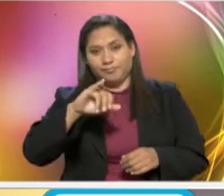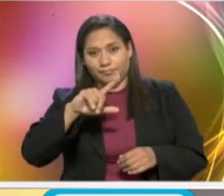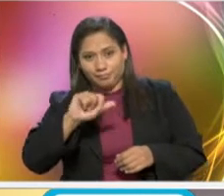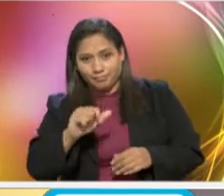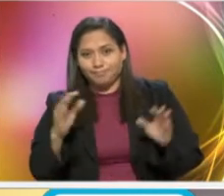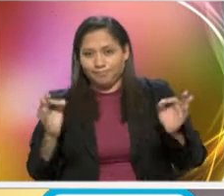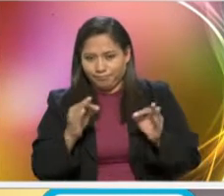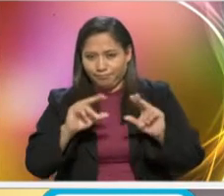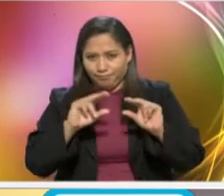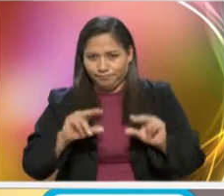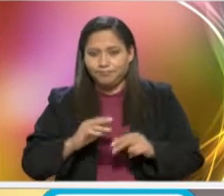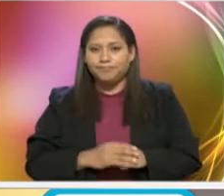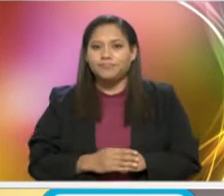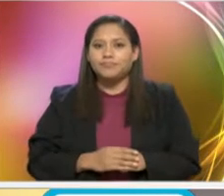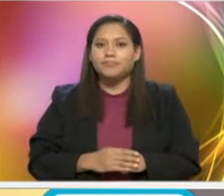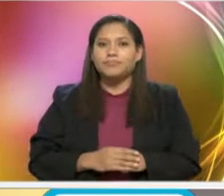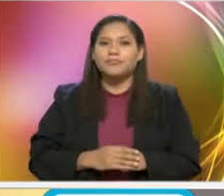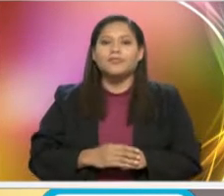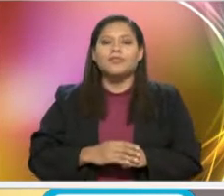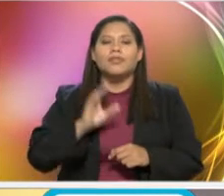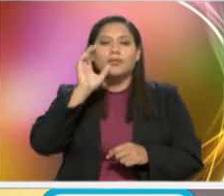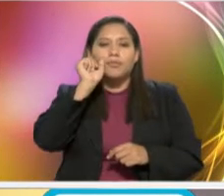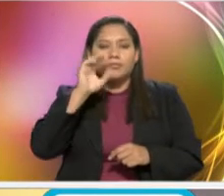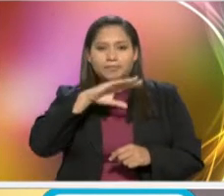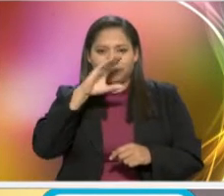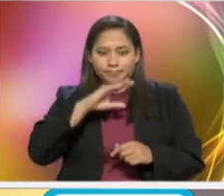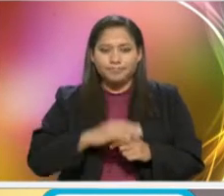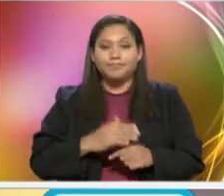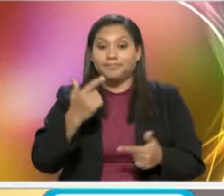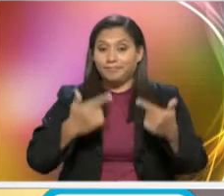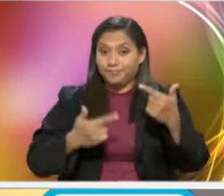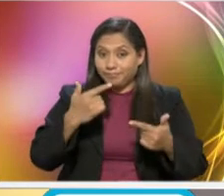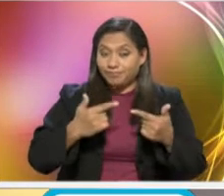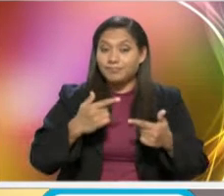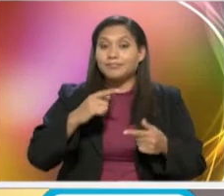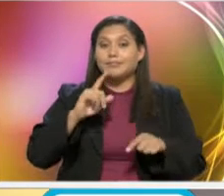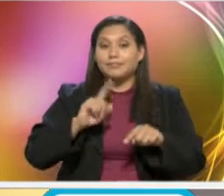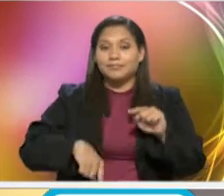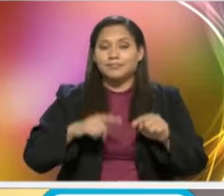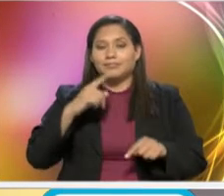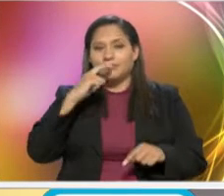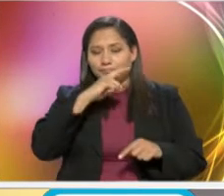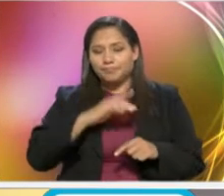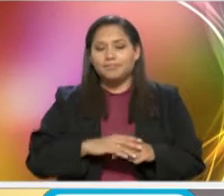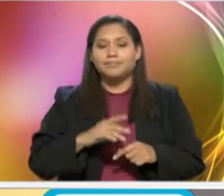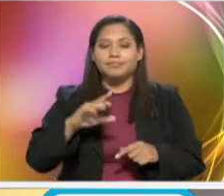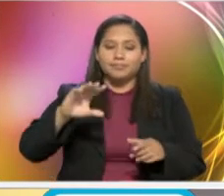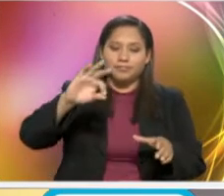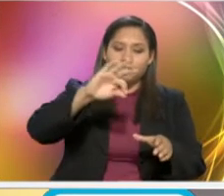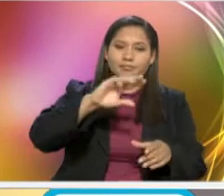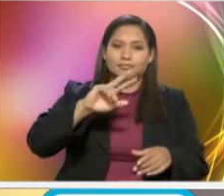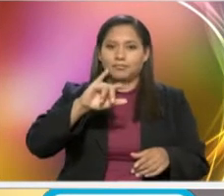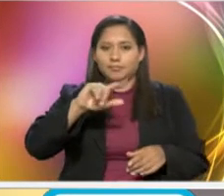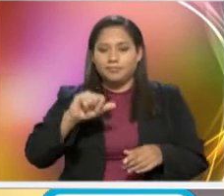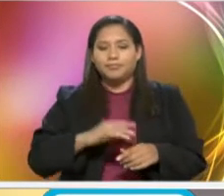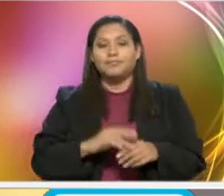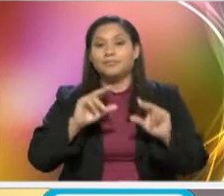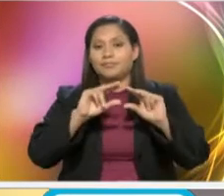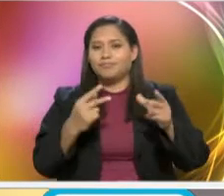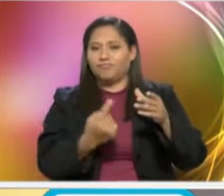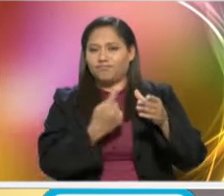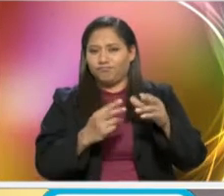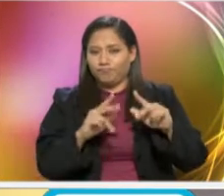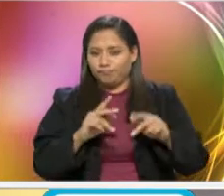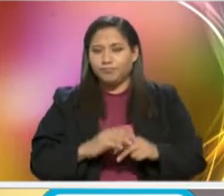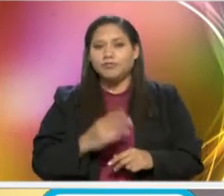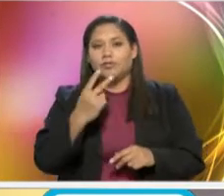Manila congelado, Sí, 6 cucharadas de jugo de mango, media taza de leche descremada, sí, una cucharadita de vainilla una taza de hielo molido.